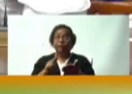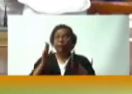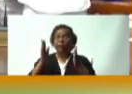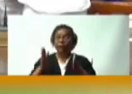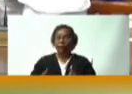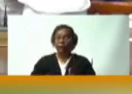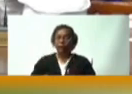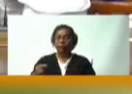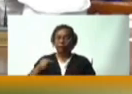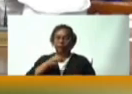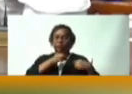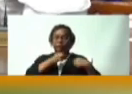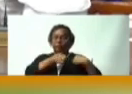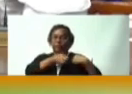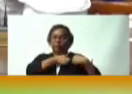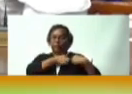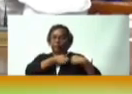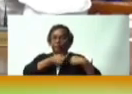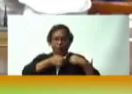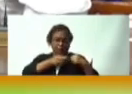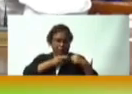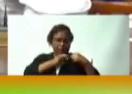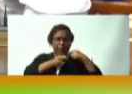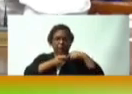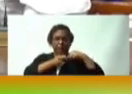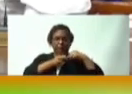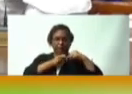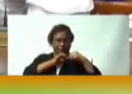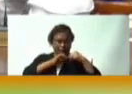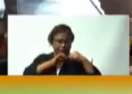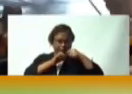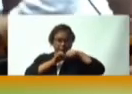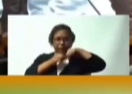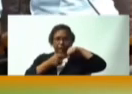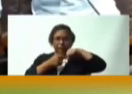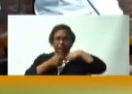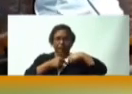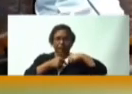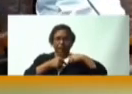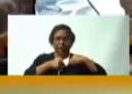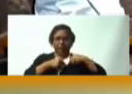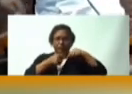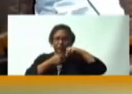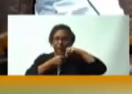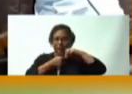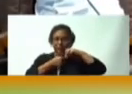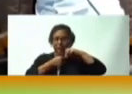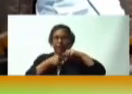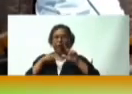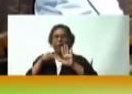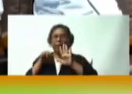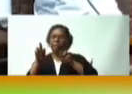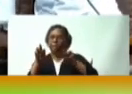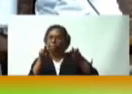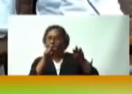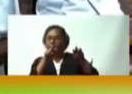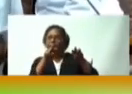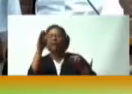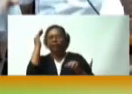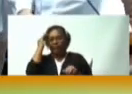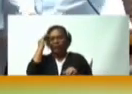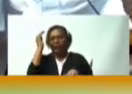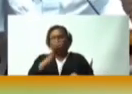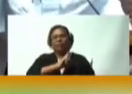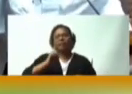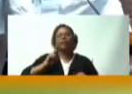representación y sobre todo en el caso legislativo que donde cae el peso de muchas cosas